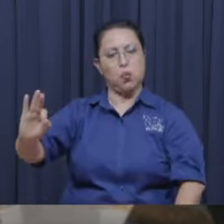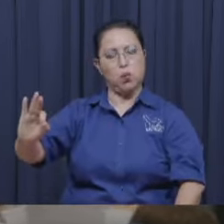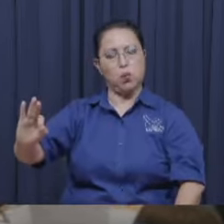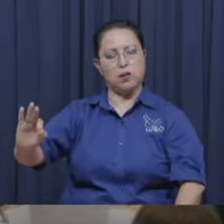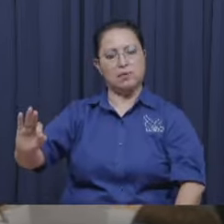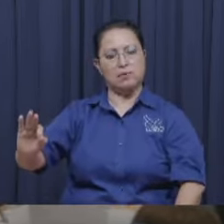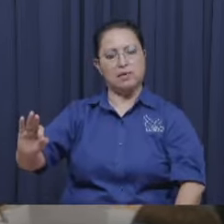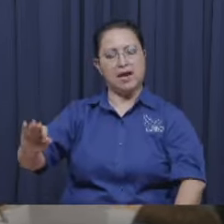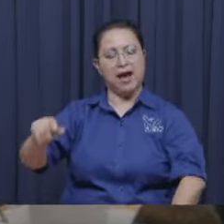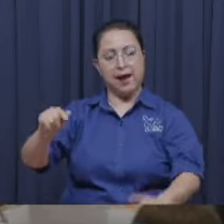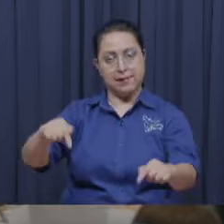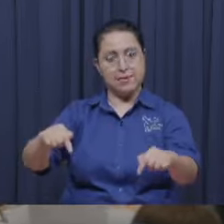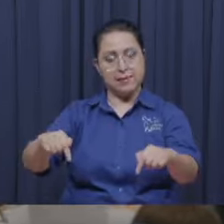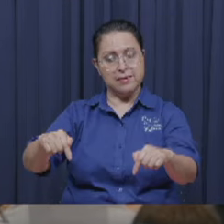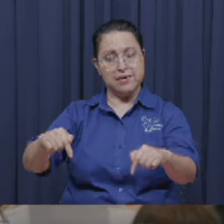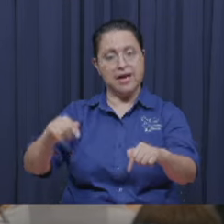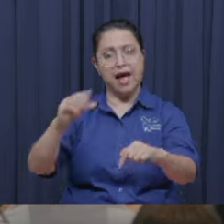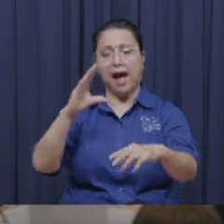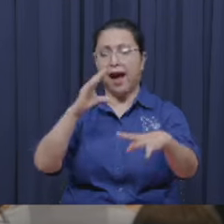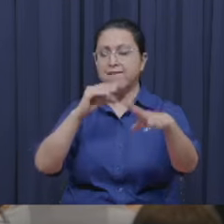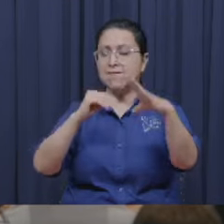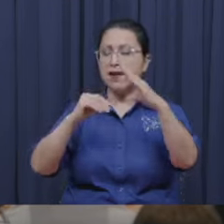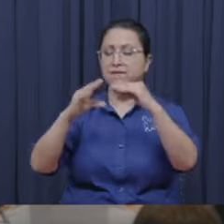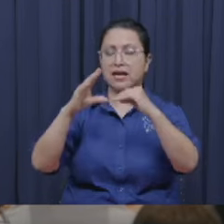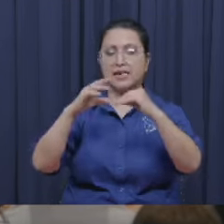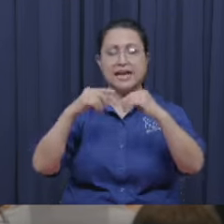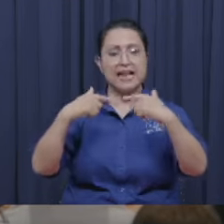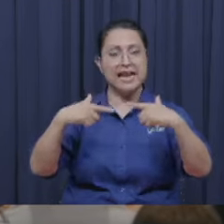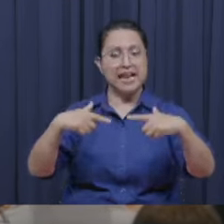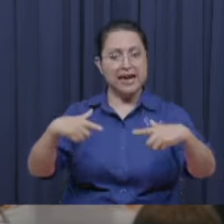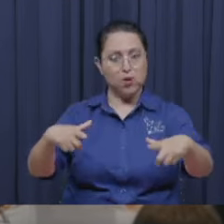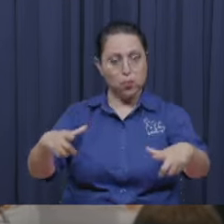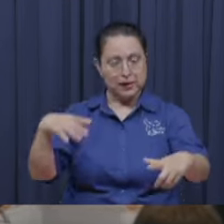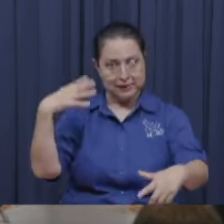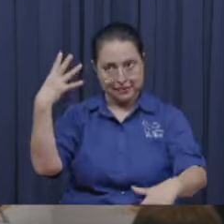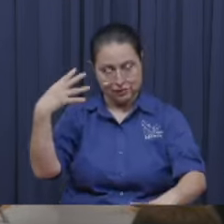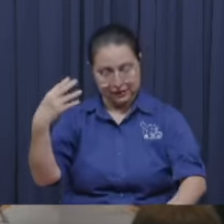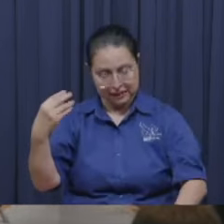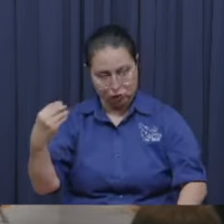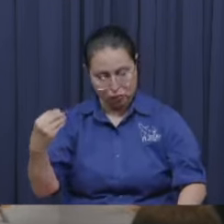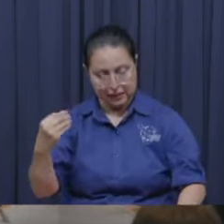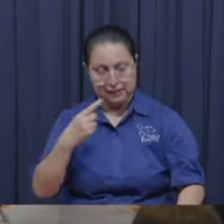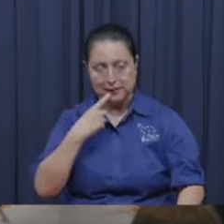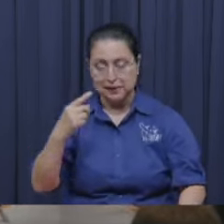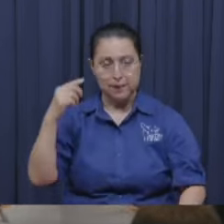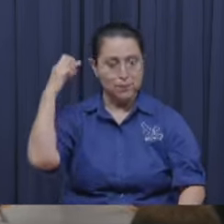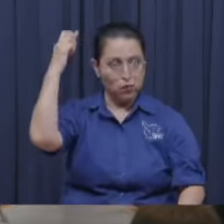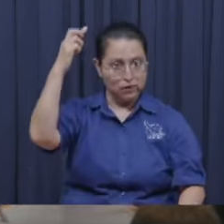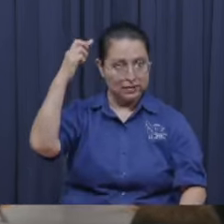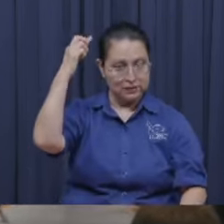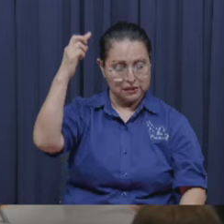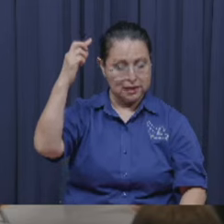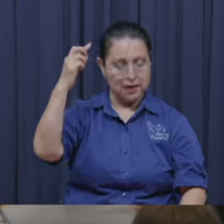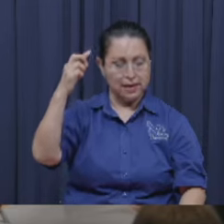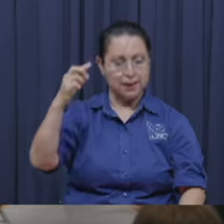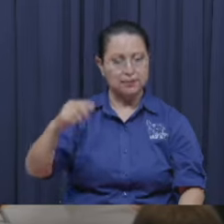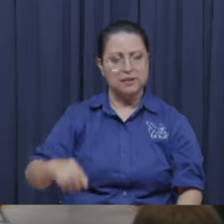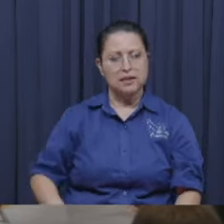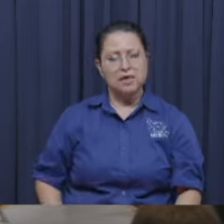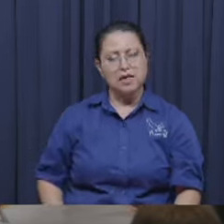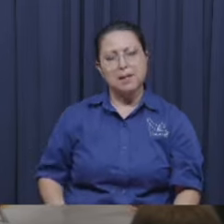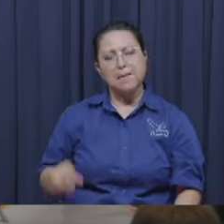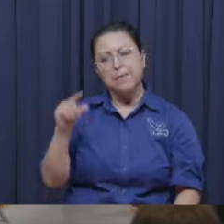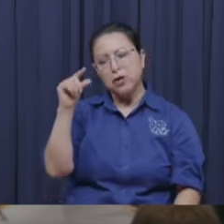Tal vez aquí hablaban en lenguas y profetizaban, pero no ganaban bien.